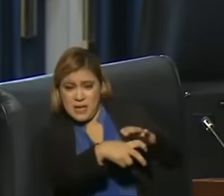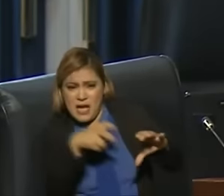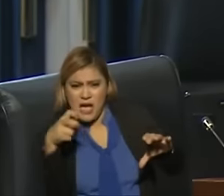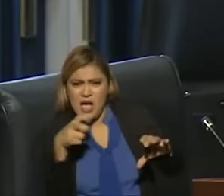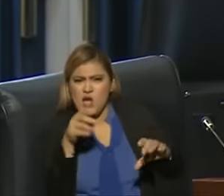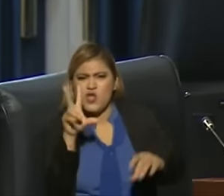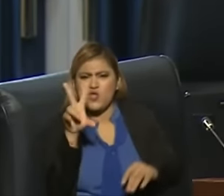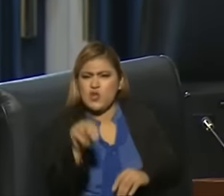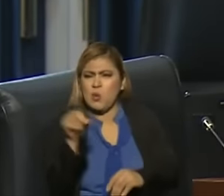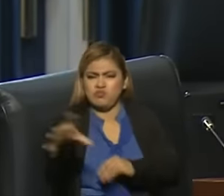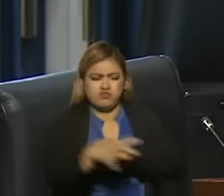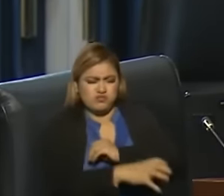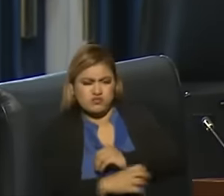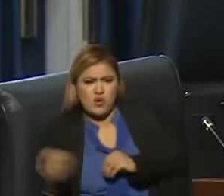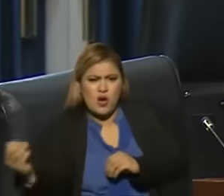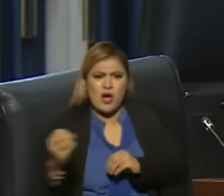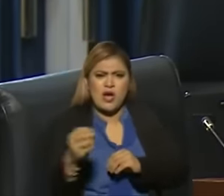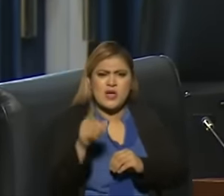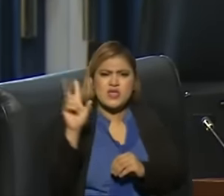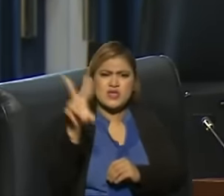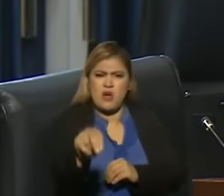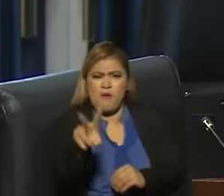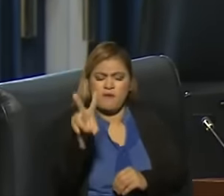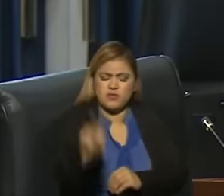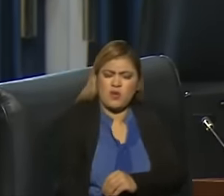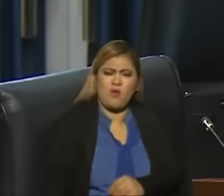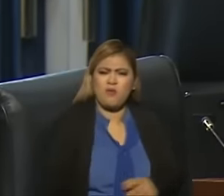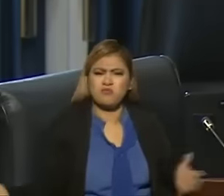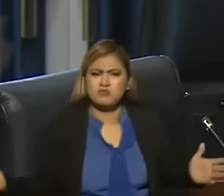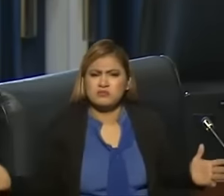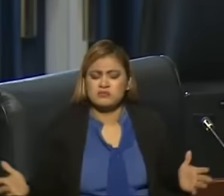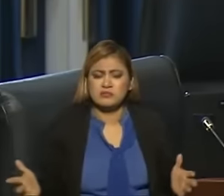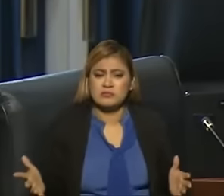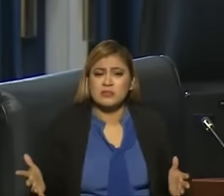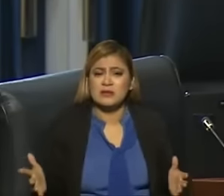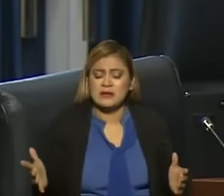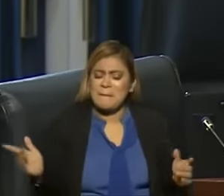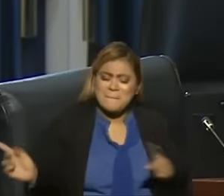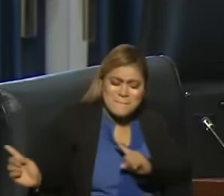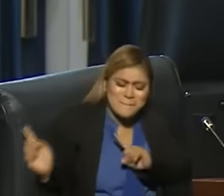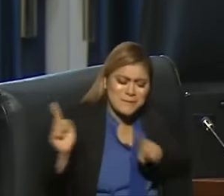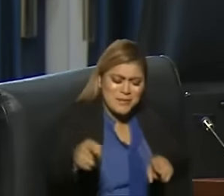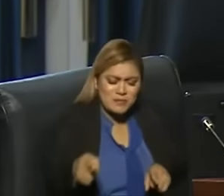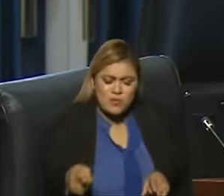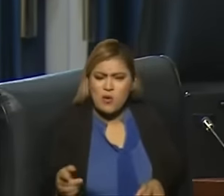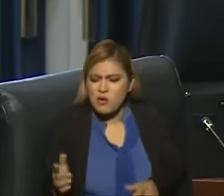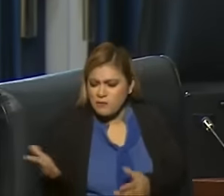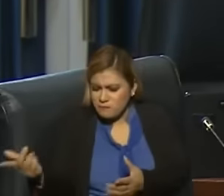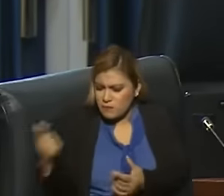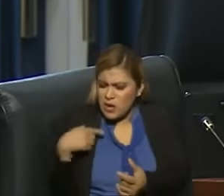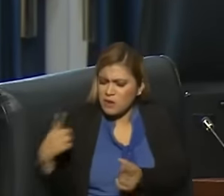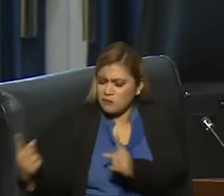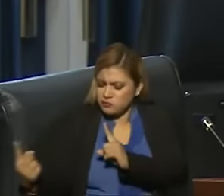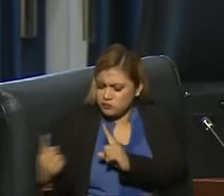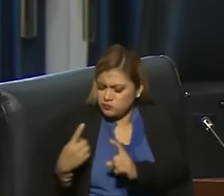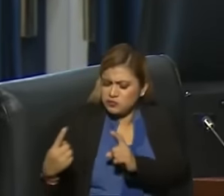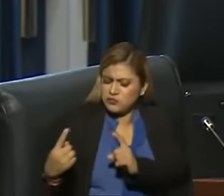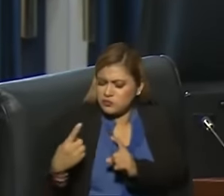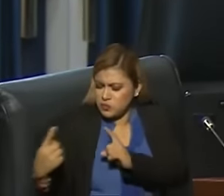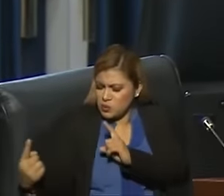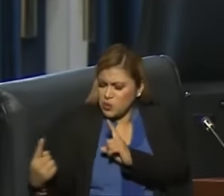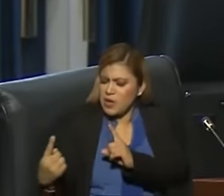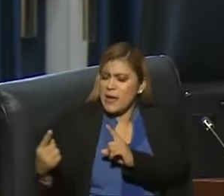cobre, ni las barras de Doré. No te los vas a llevar. Vamos a ser socios. ¿Por qué no podemos